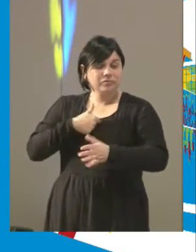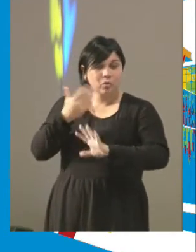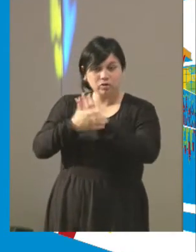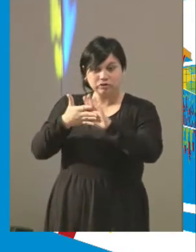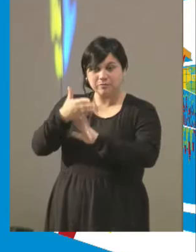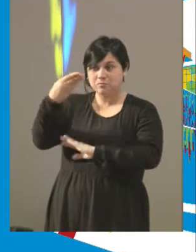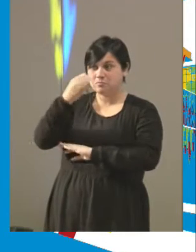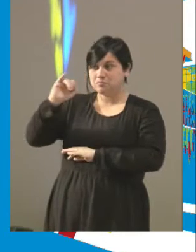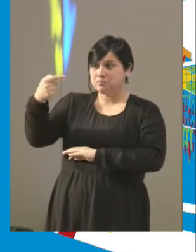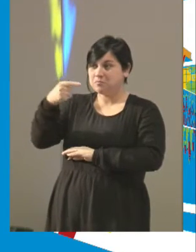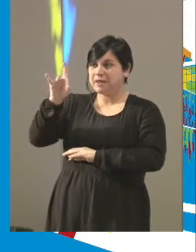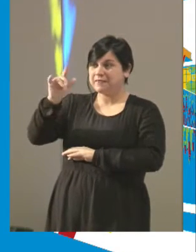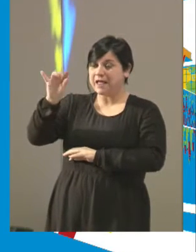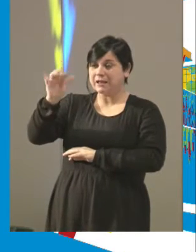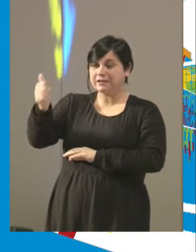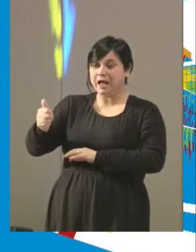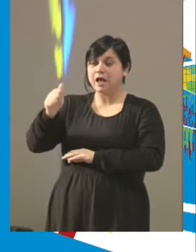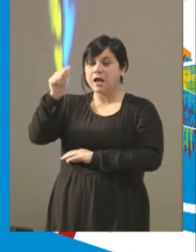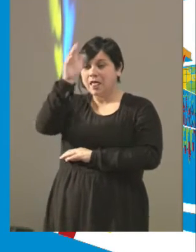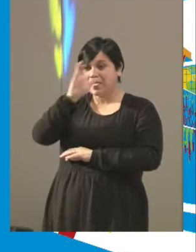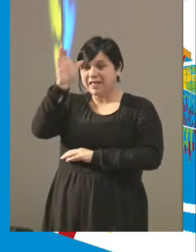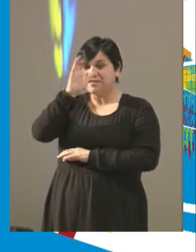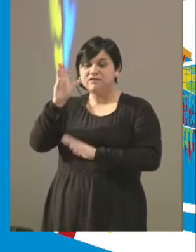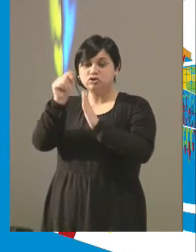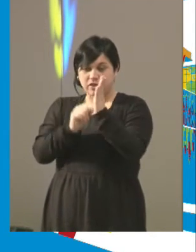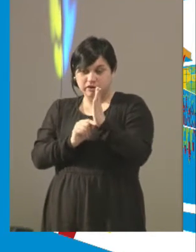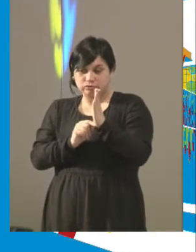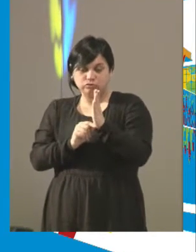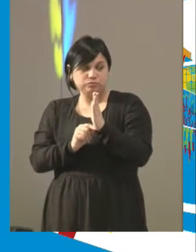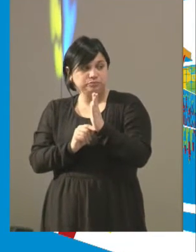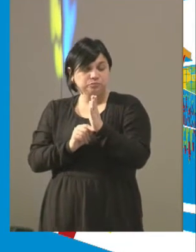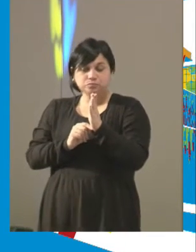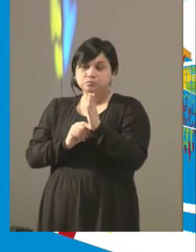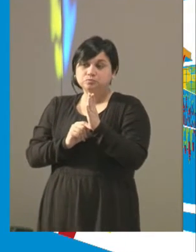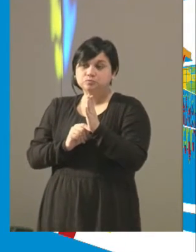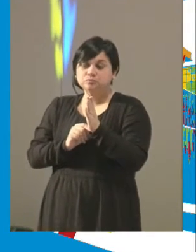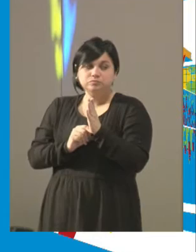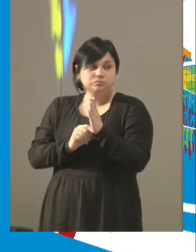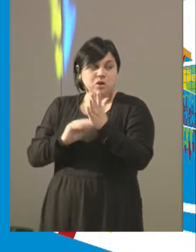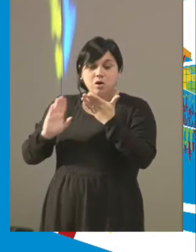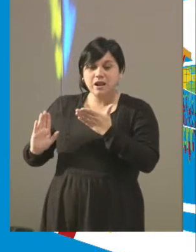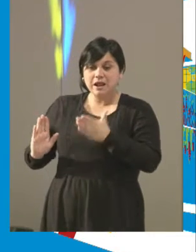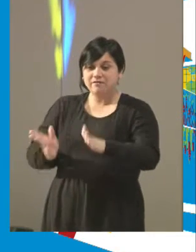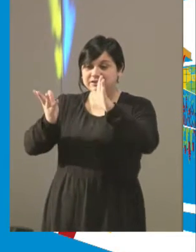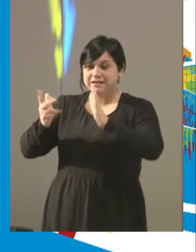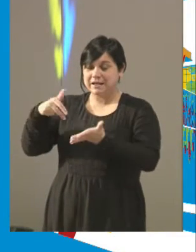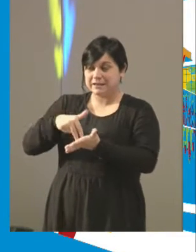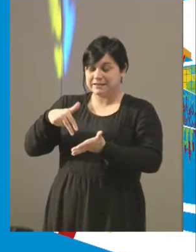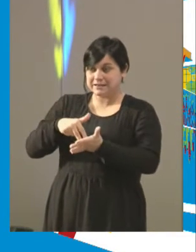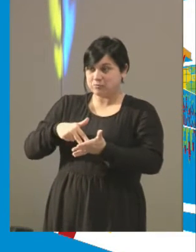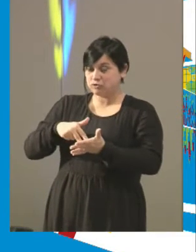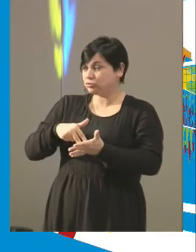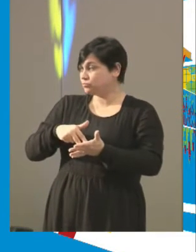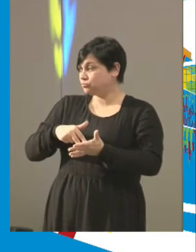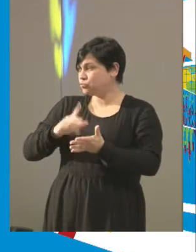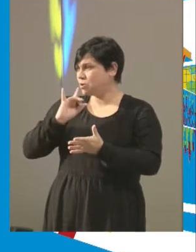Data, muchas veces oímos hablar de los científicos de datos. Y por la fase en la que estamos probablemente, que todavía sigue siendo una tecnología